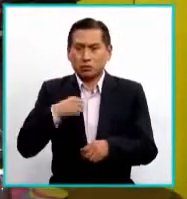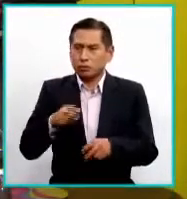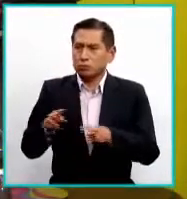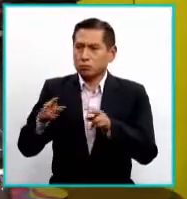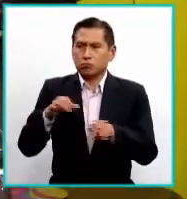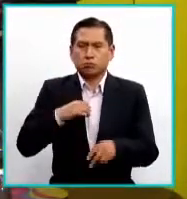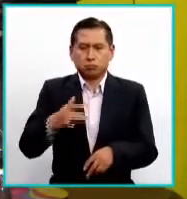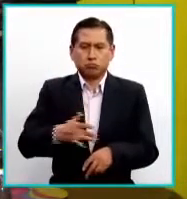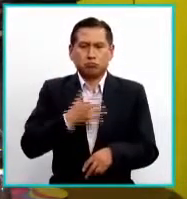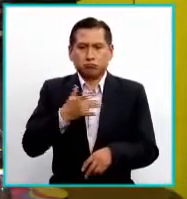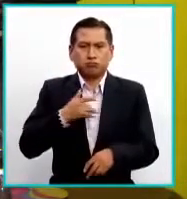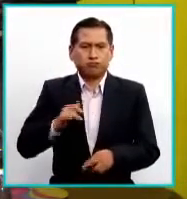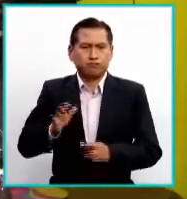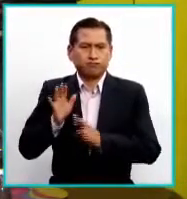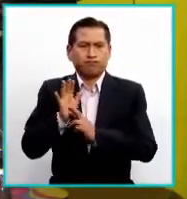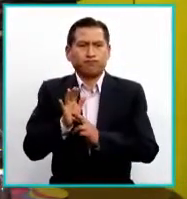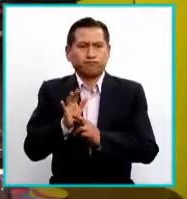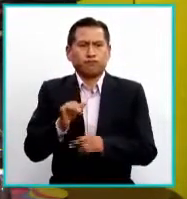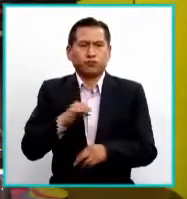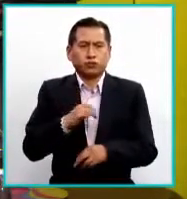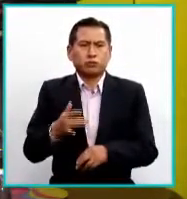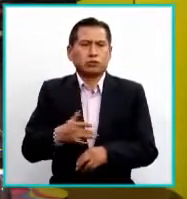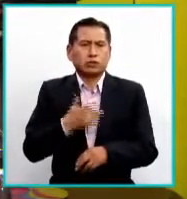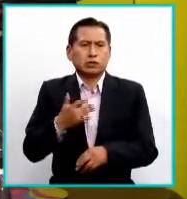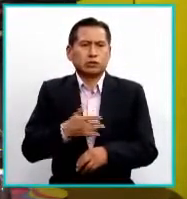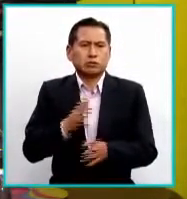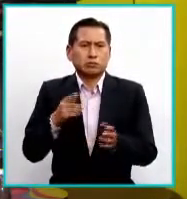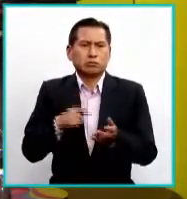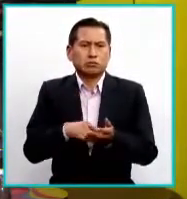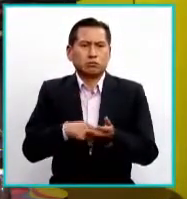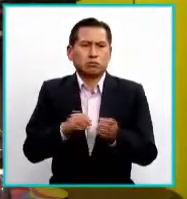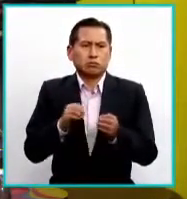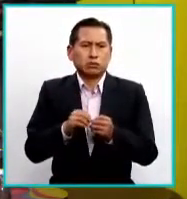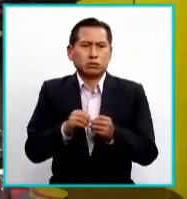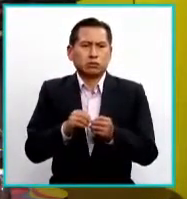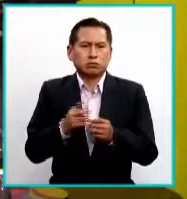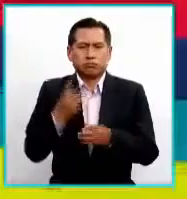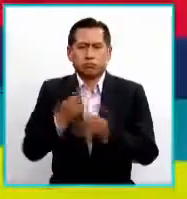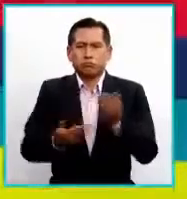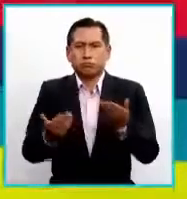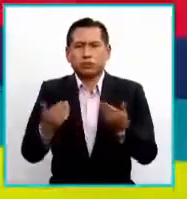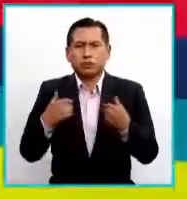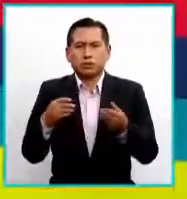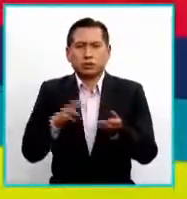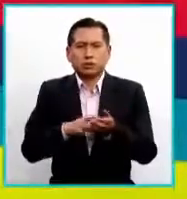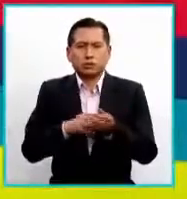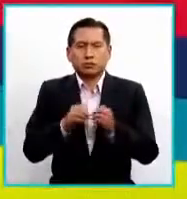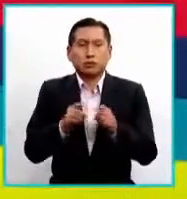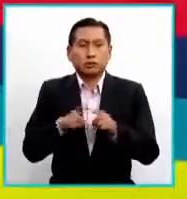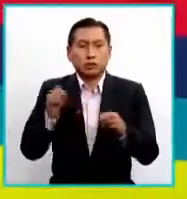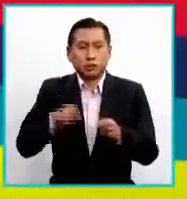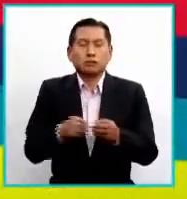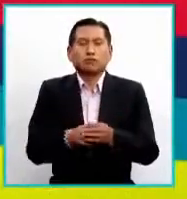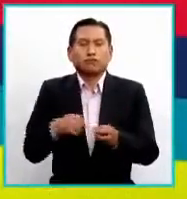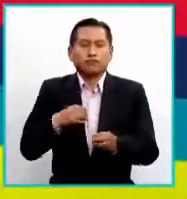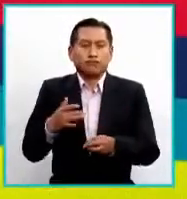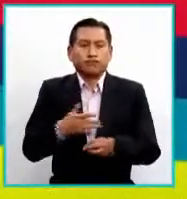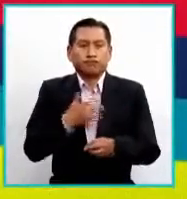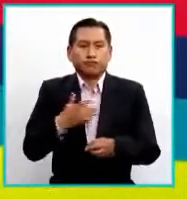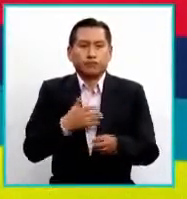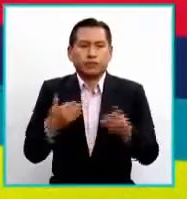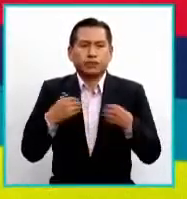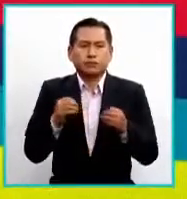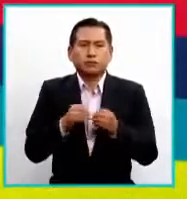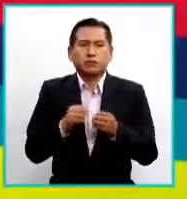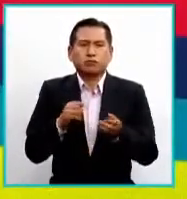como una representante o como una... o con una responsabilidad doble, digamos, ¿no? Pero sí siento que hay